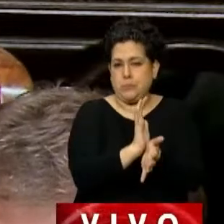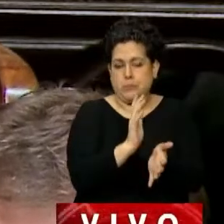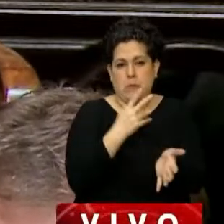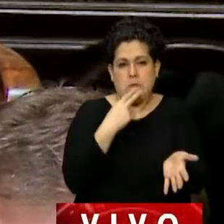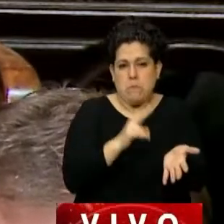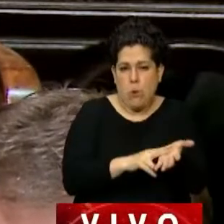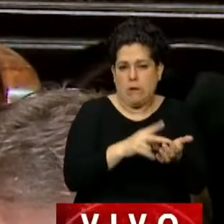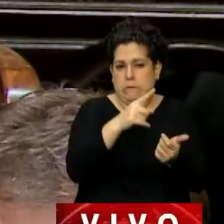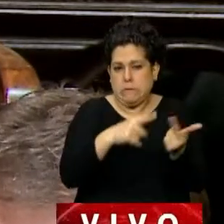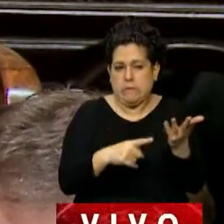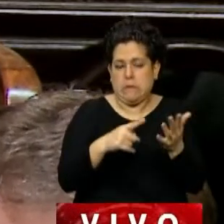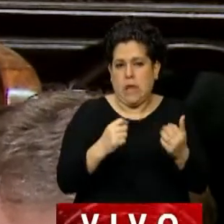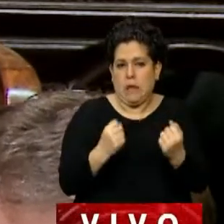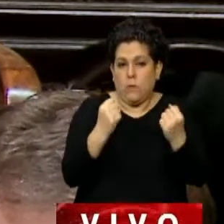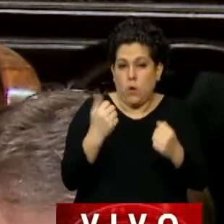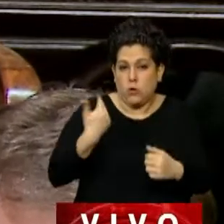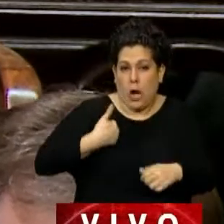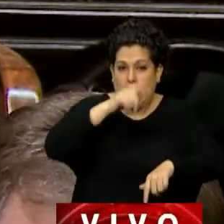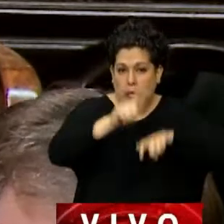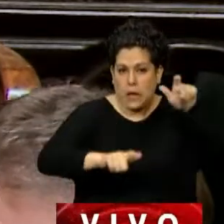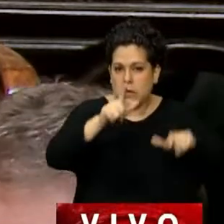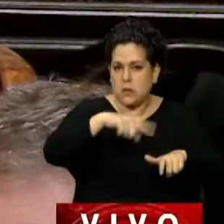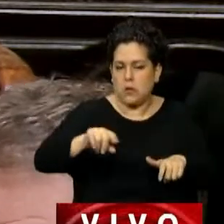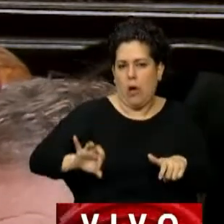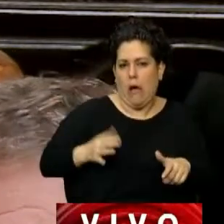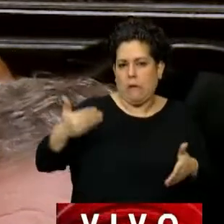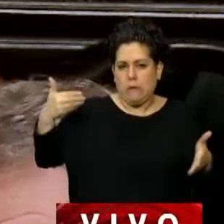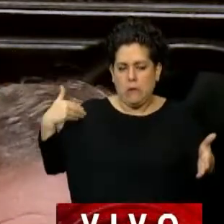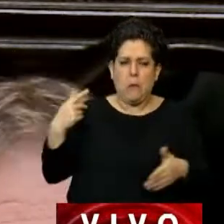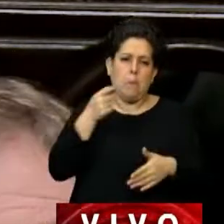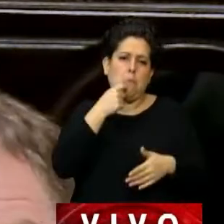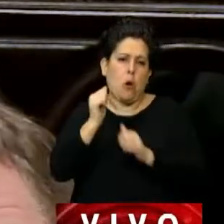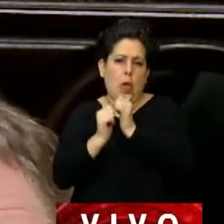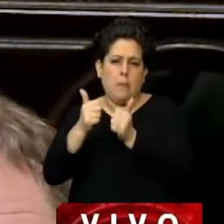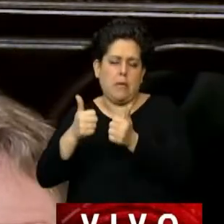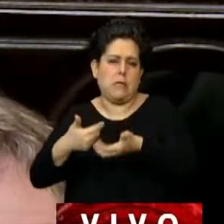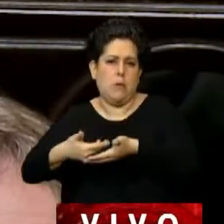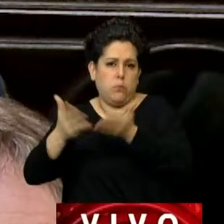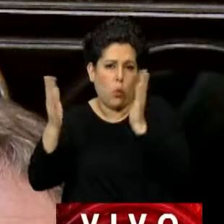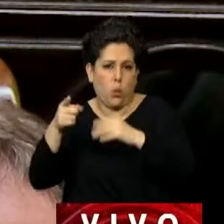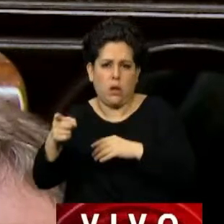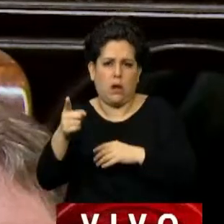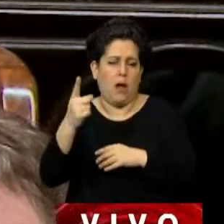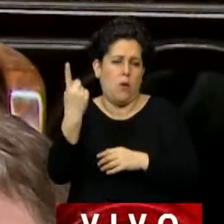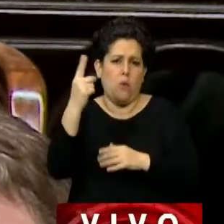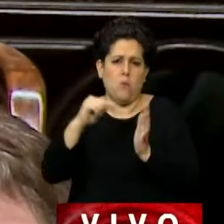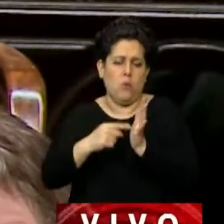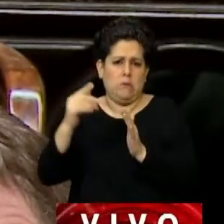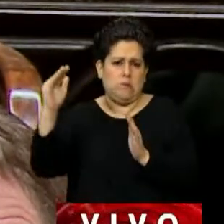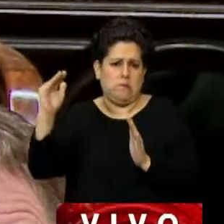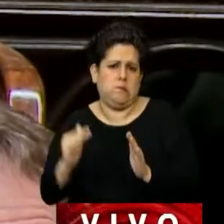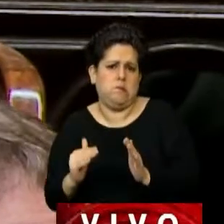que habían hecho los argentinos en los años previos. Las empresas públicas ya tienen un punto de déficit fiscal,